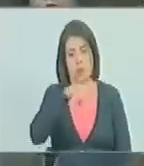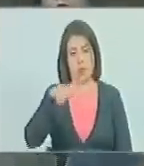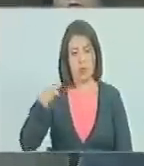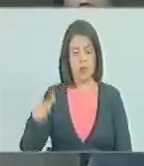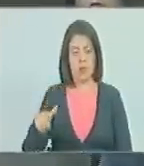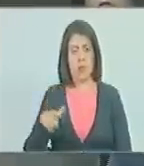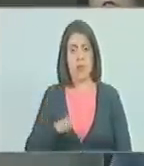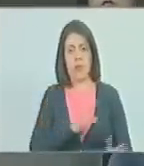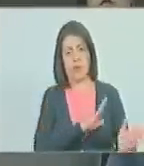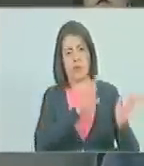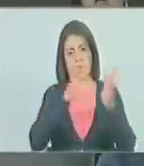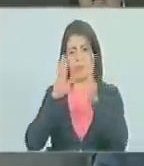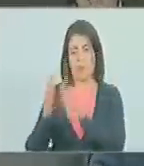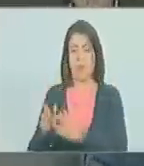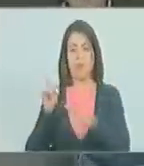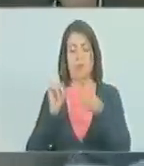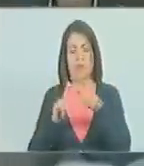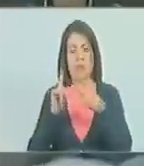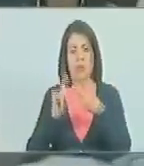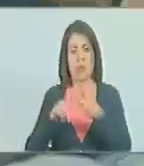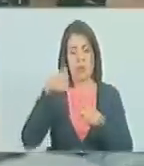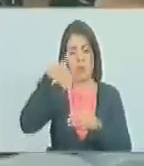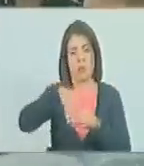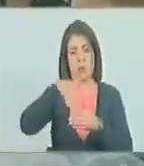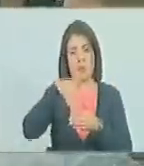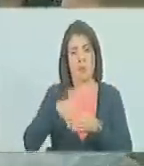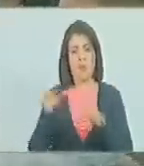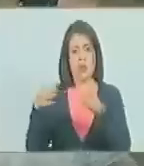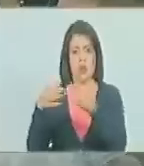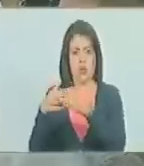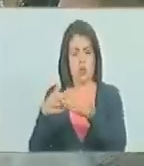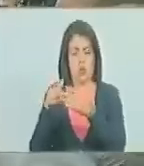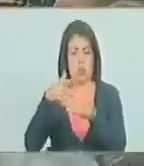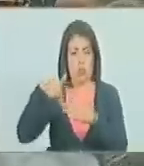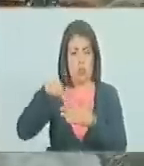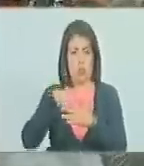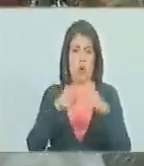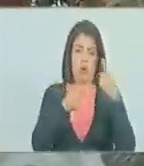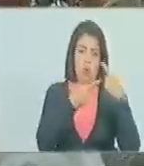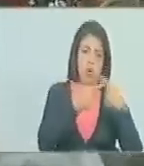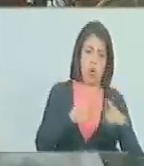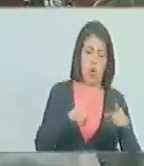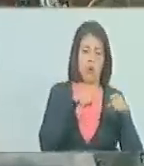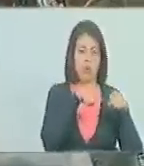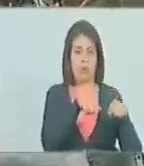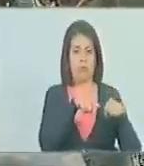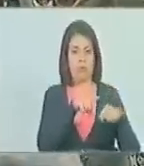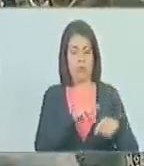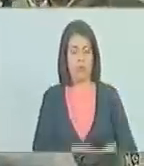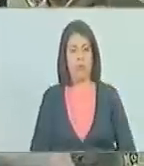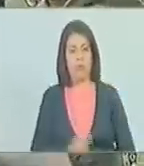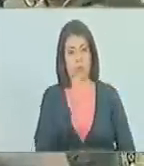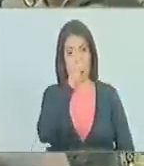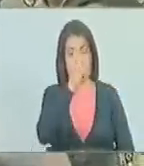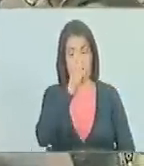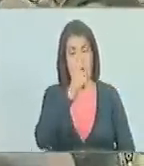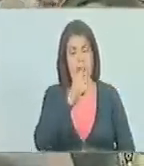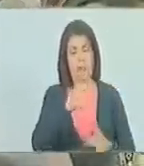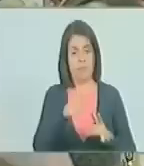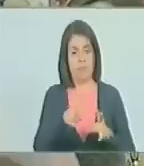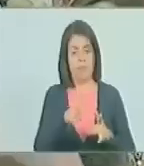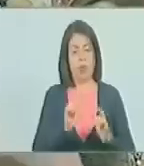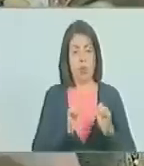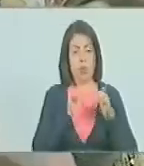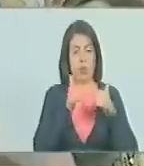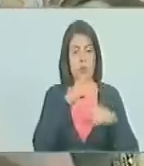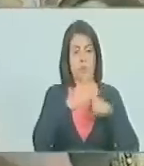que pasaron a la segunda vuelta miembros de una de las fórmulas y otras personas en la primera fórmula, la que